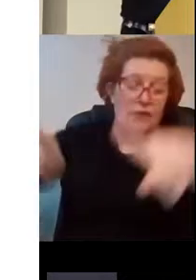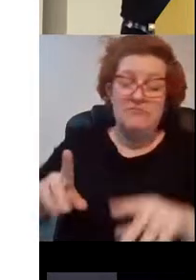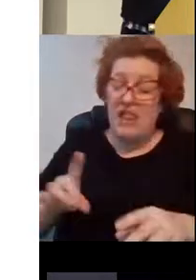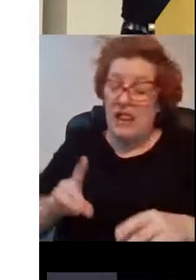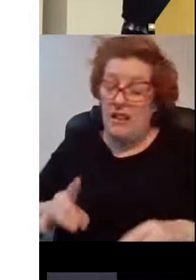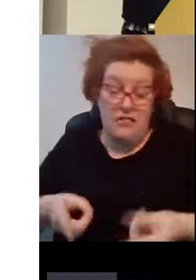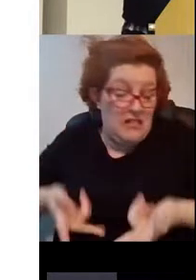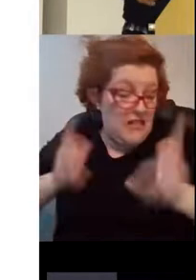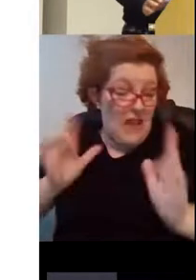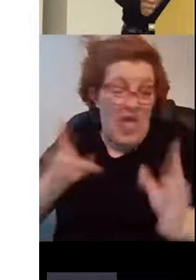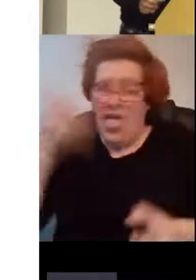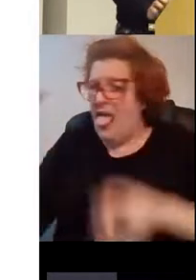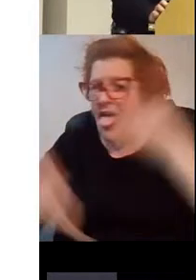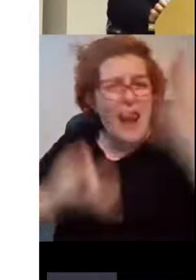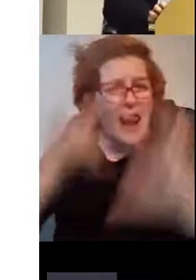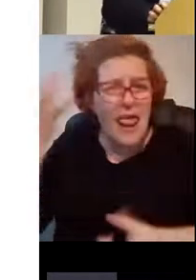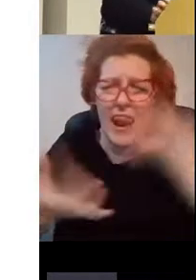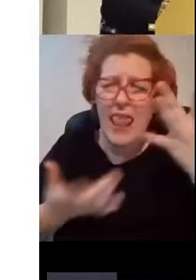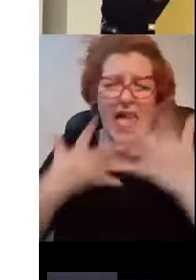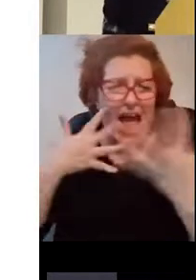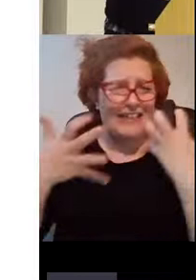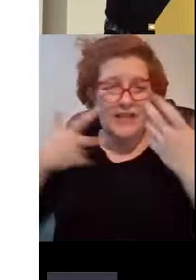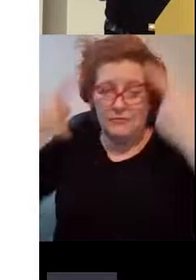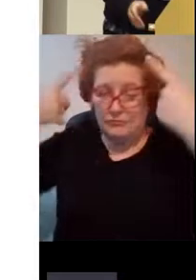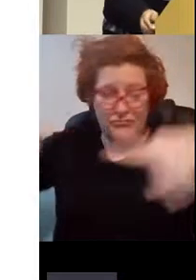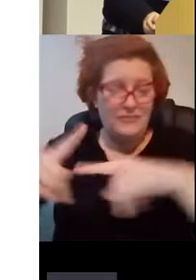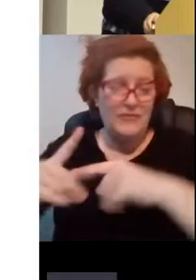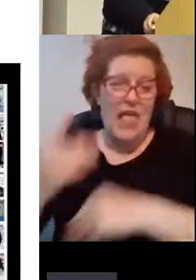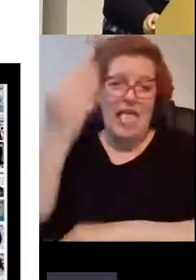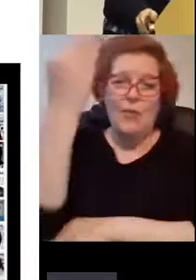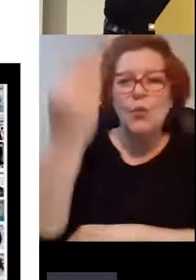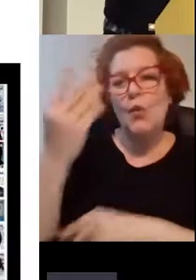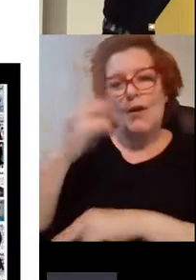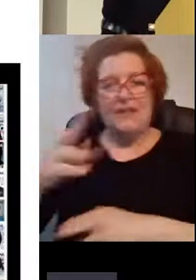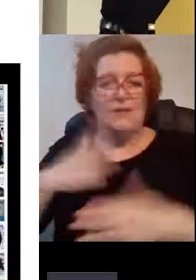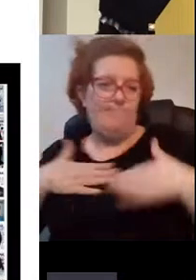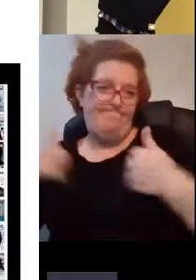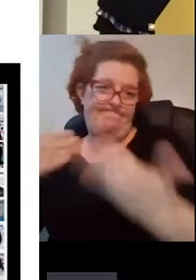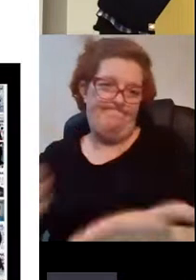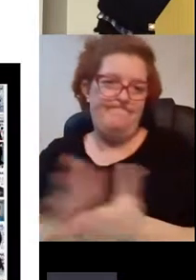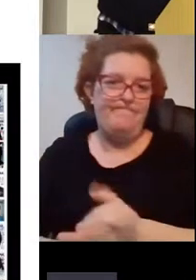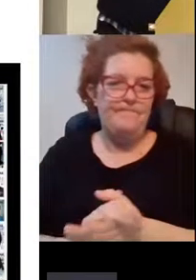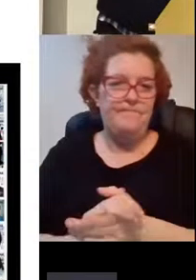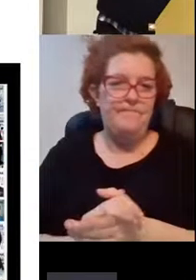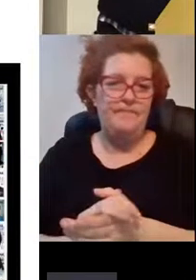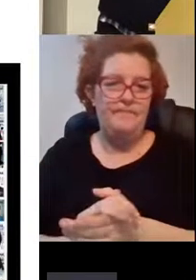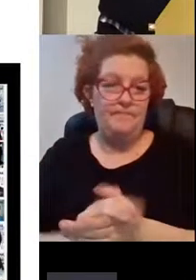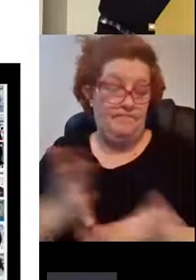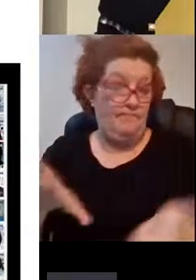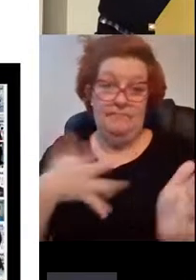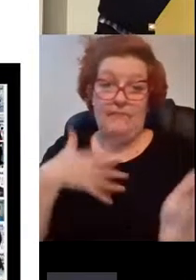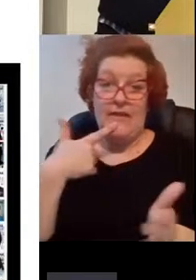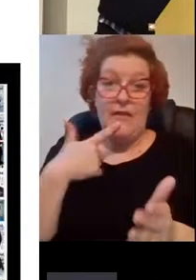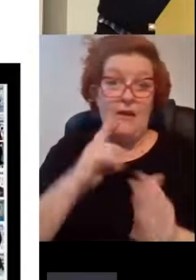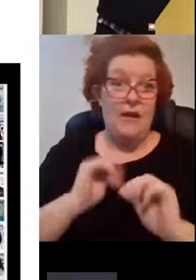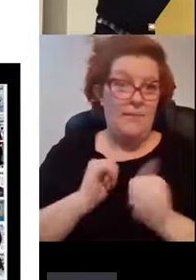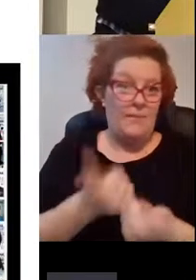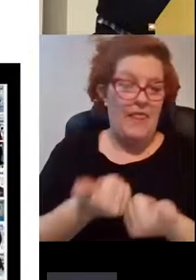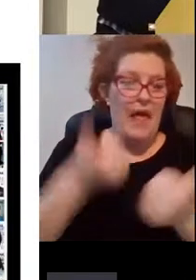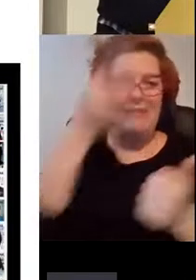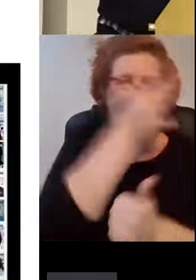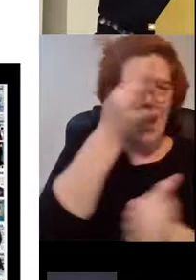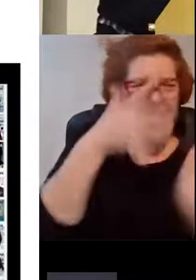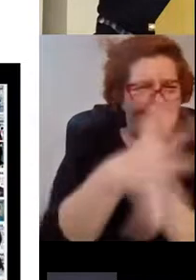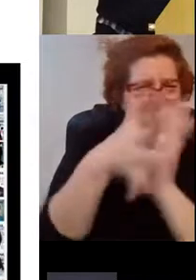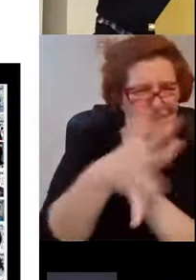artista con cualquier formato. Podemos pasar. Y de eso, pues literalmente desde la primera explicación teórica en la